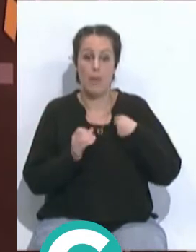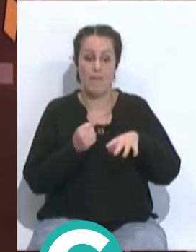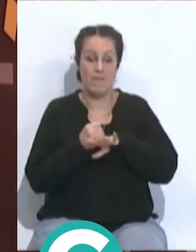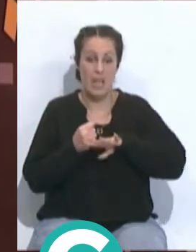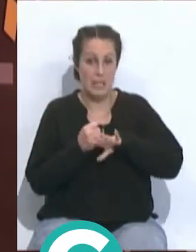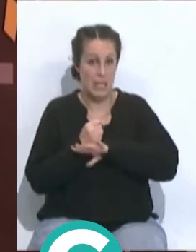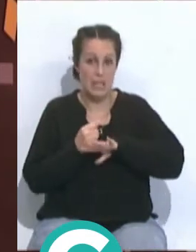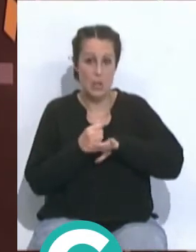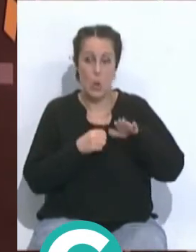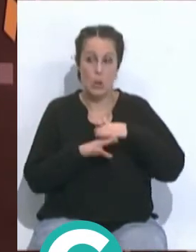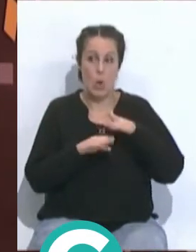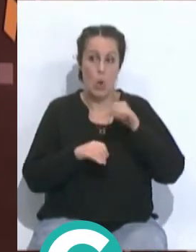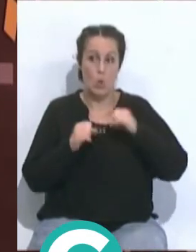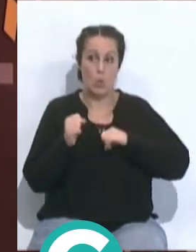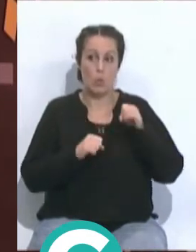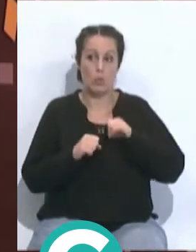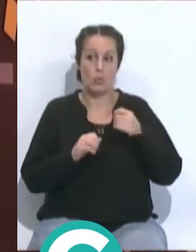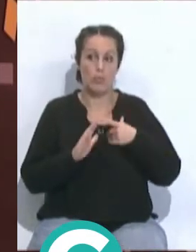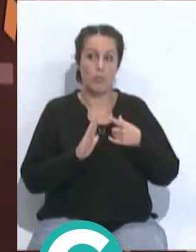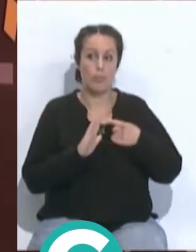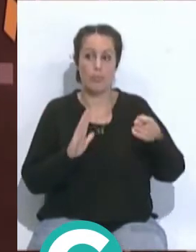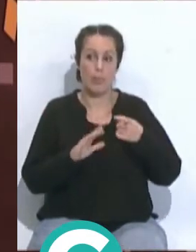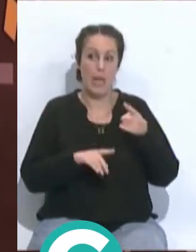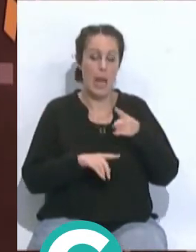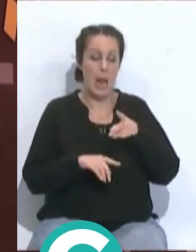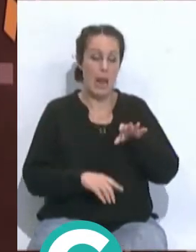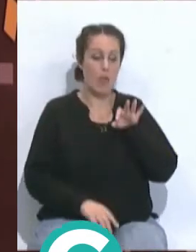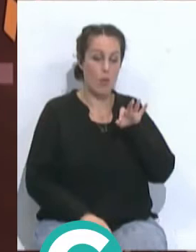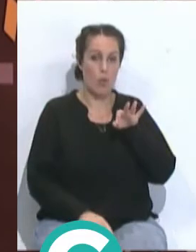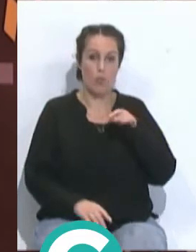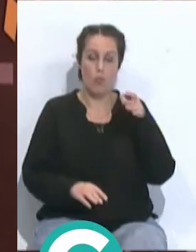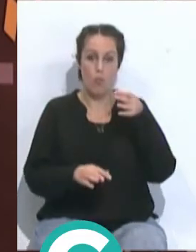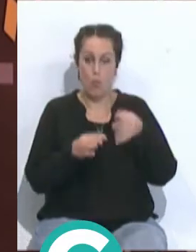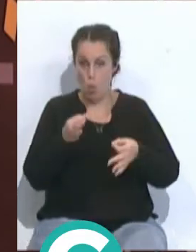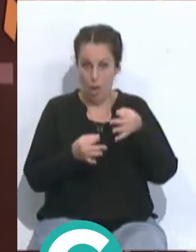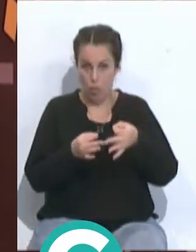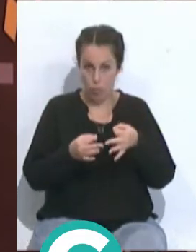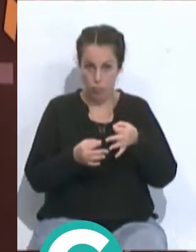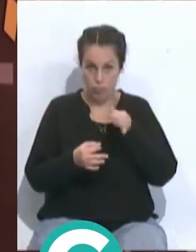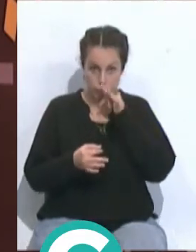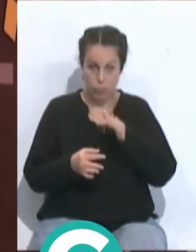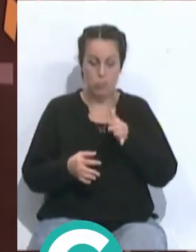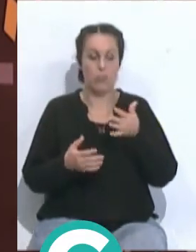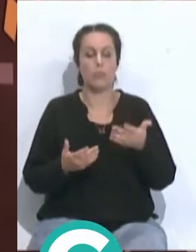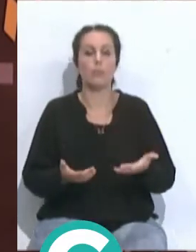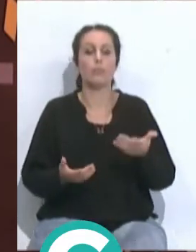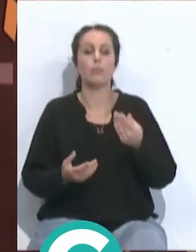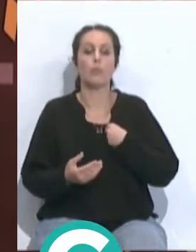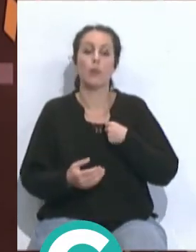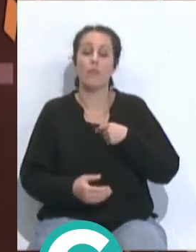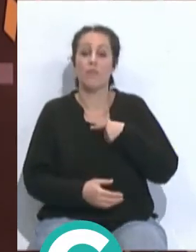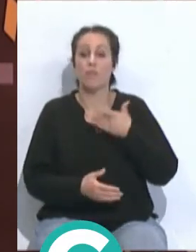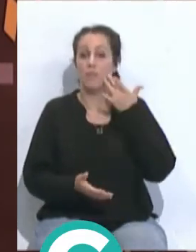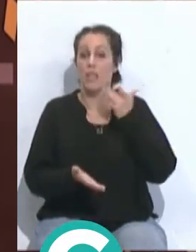de las del último concurso, con la salvedad de la elección del jurado, así que bueno, pues esas son las